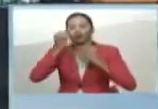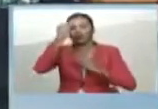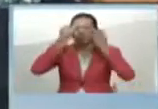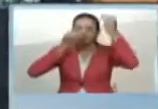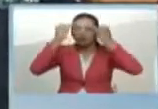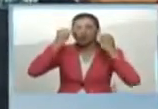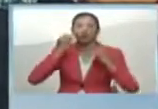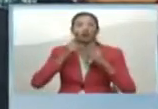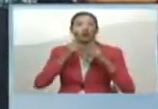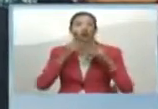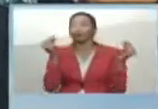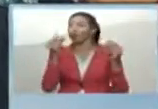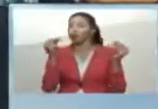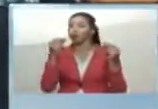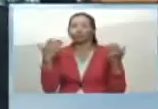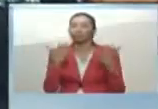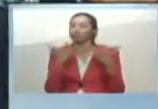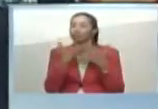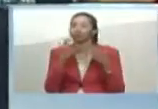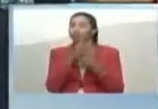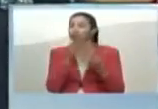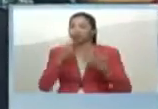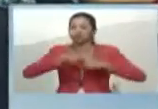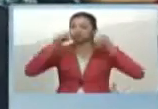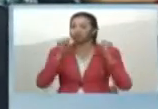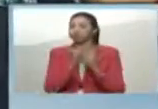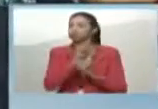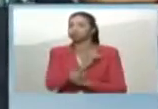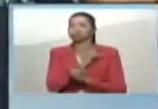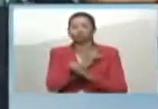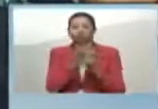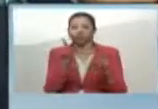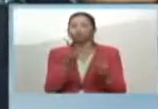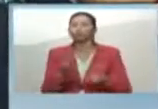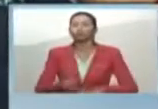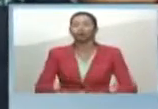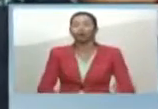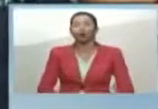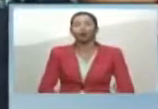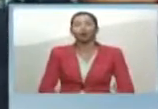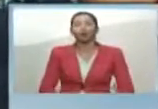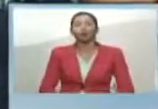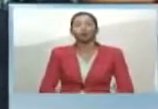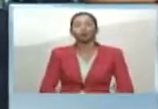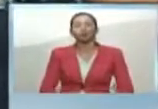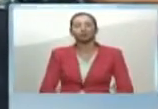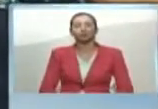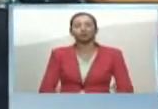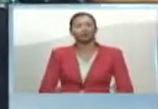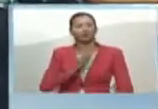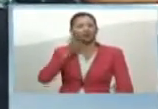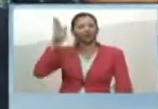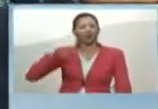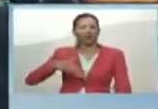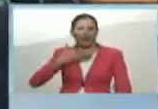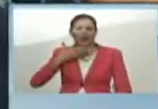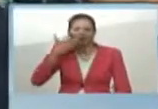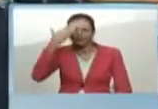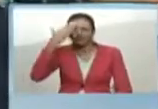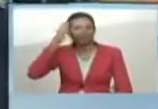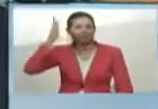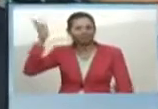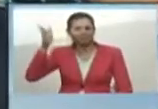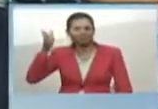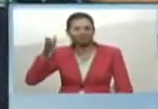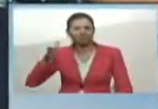ningún atajo violento por parte de ningún factor, porque usted ha estado en el Medio Oriente, presidente, al igual que yo.